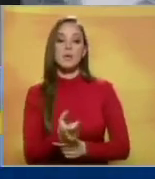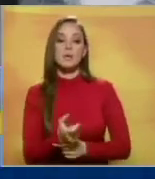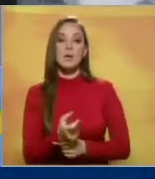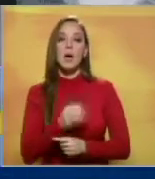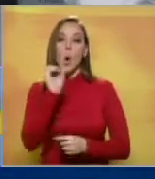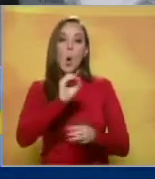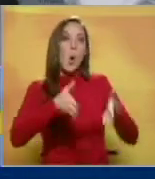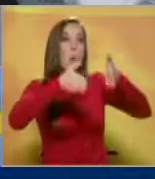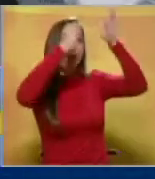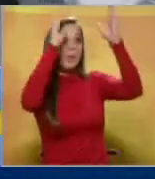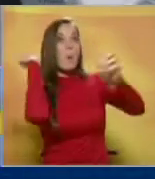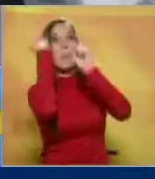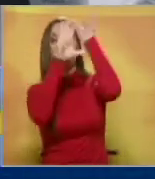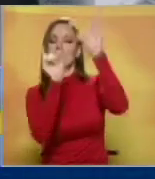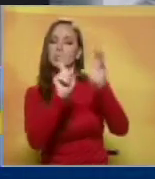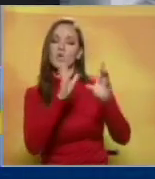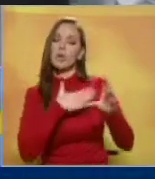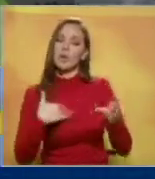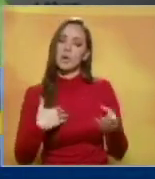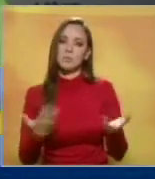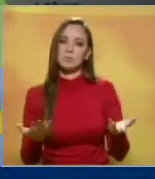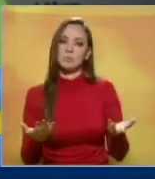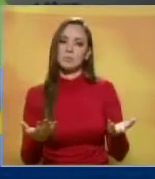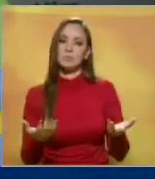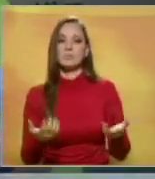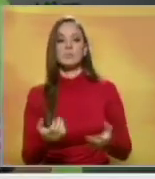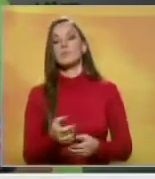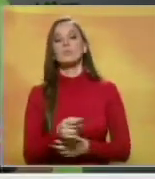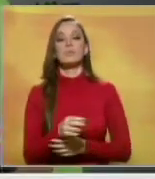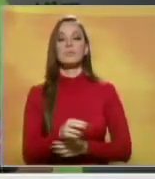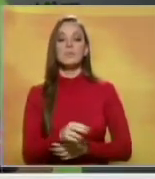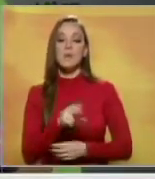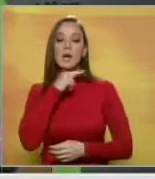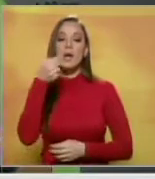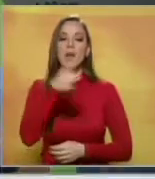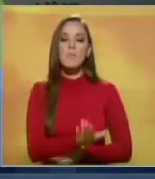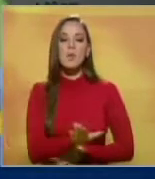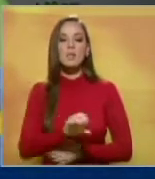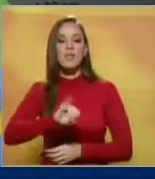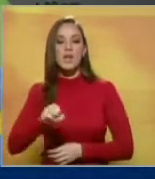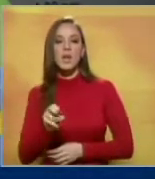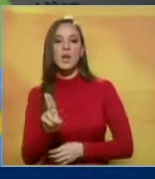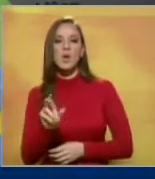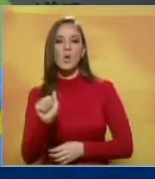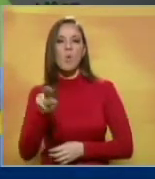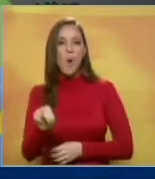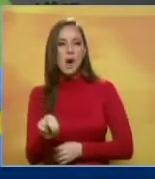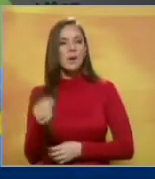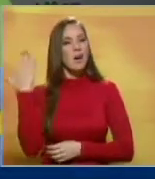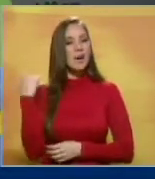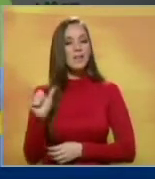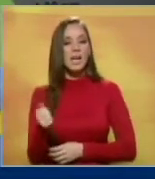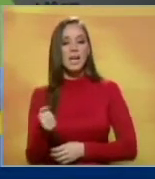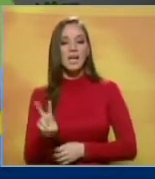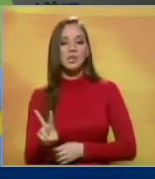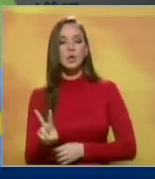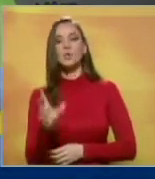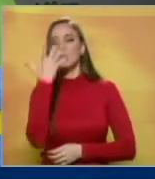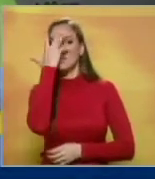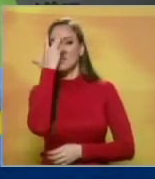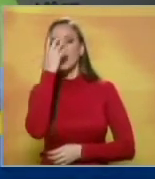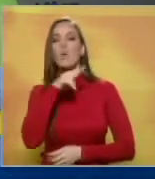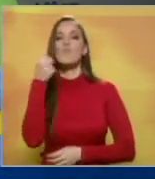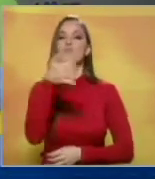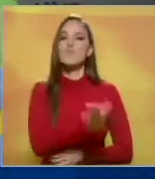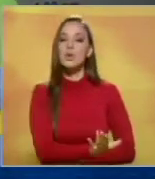infraestructuras de la institución con respecto a la muerte de juan montoya quien falleció el 12 de febrero durante las manifestaciones